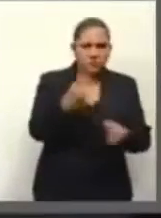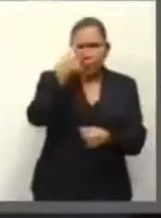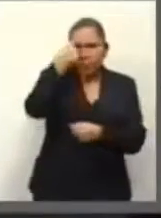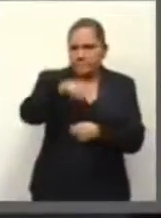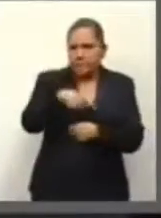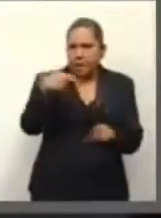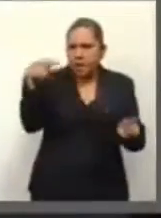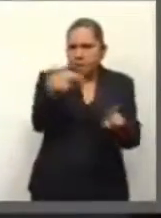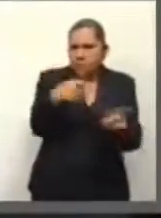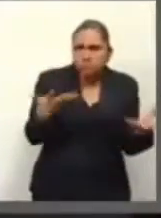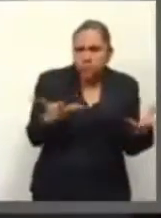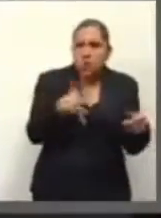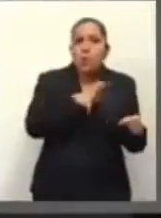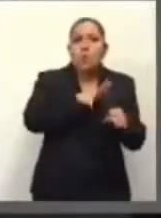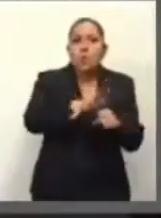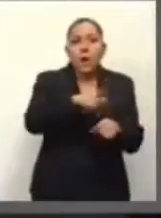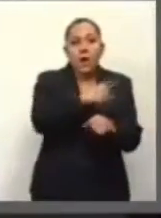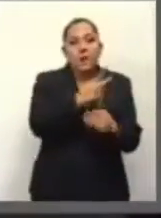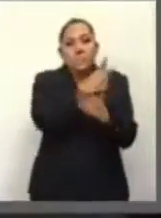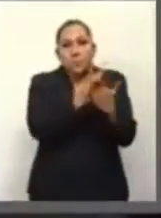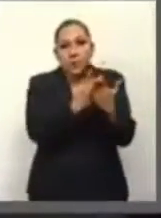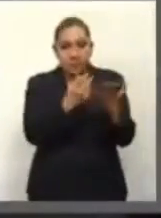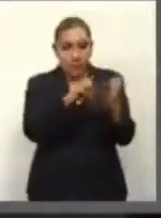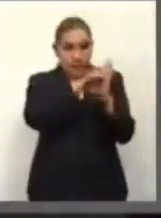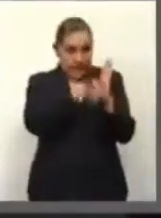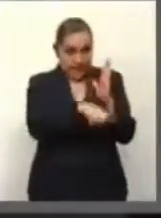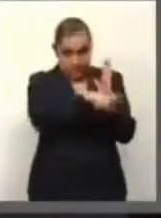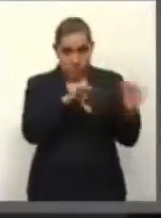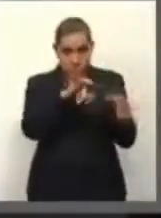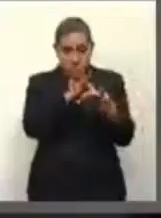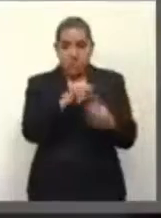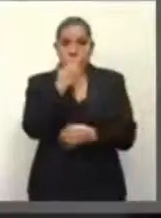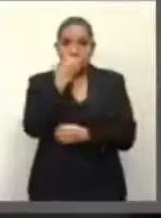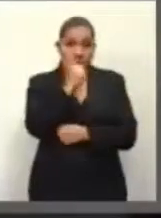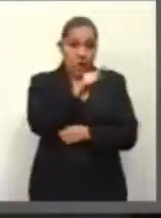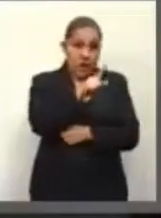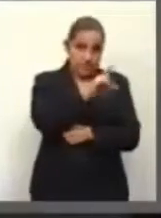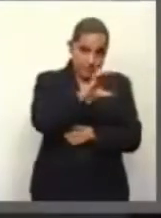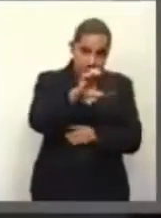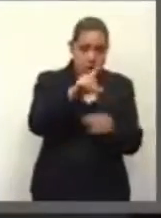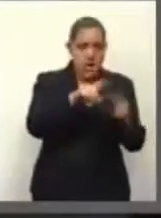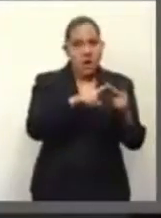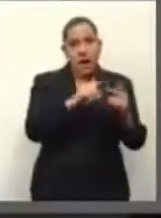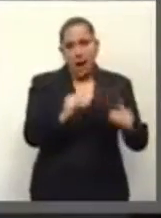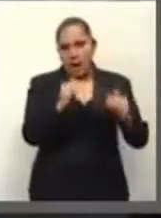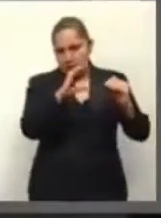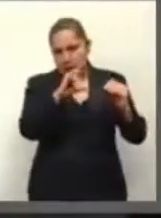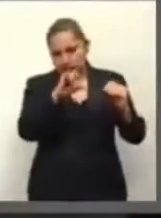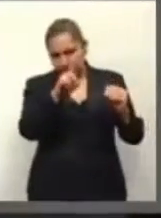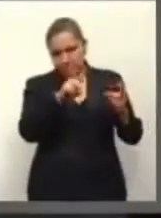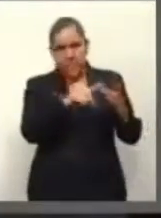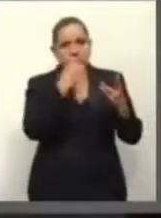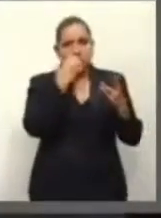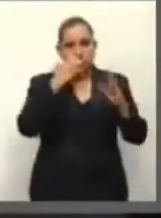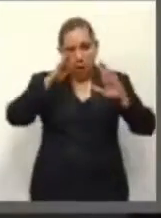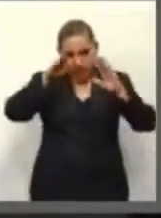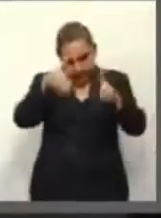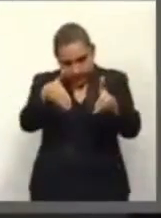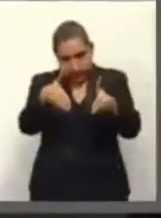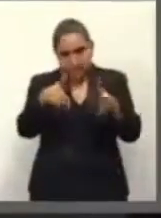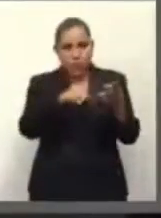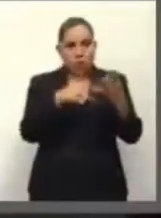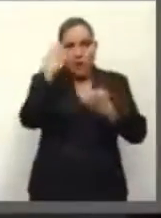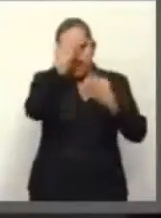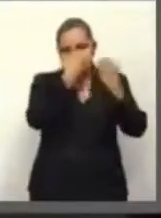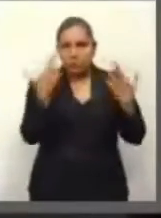en programas como Escuelas al 100, Escuelas de Calidad, Escuelas al Centro, Evaluación Docente.